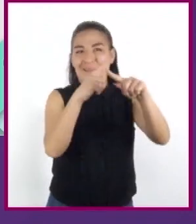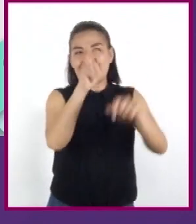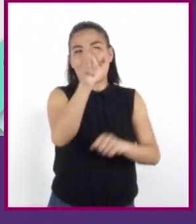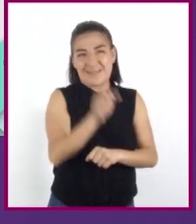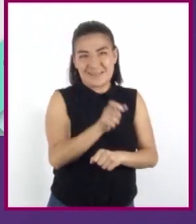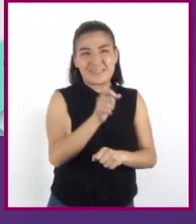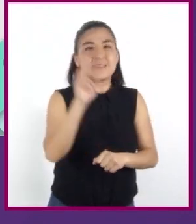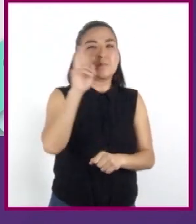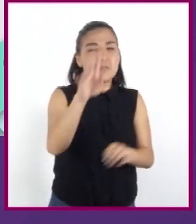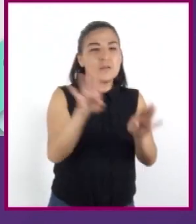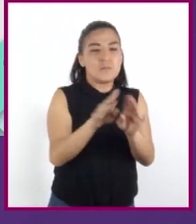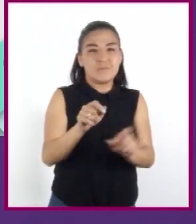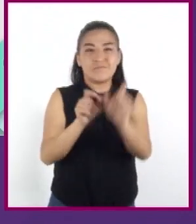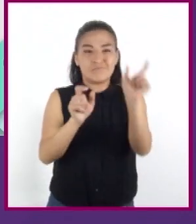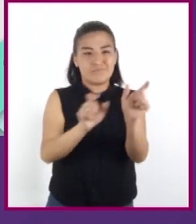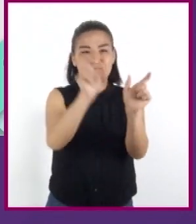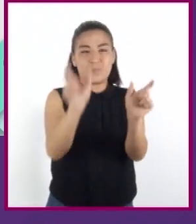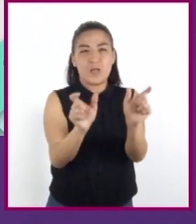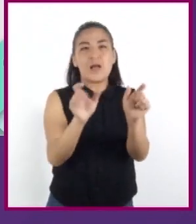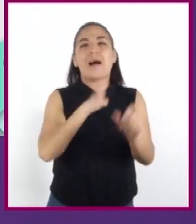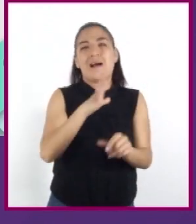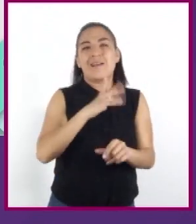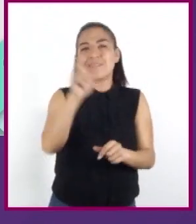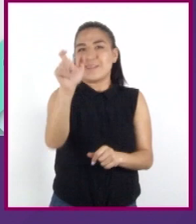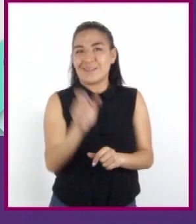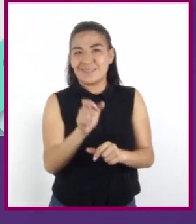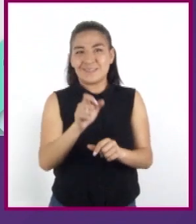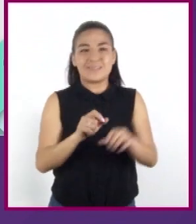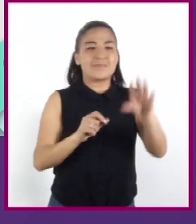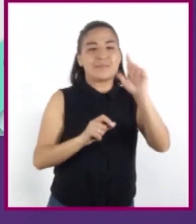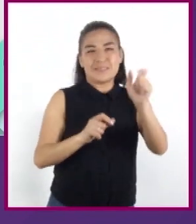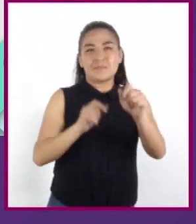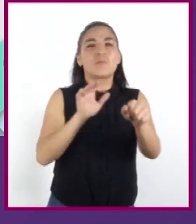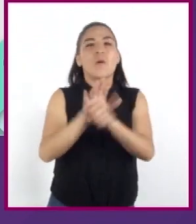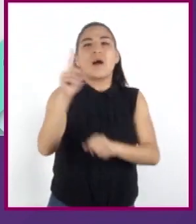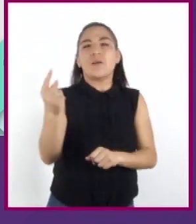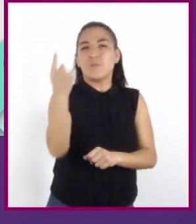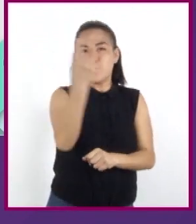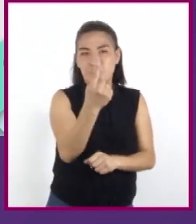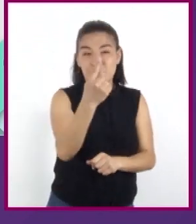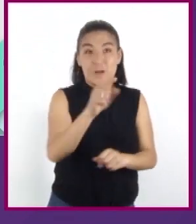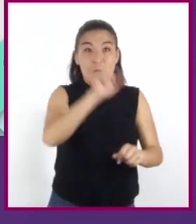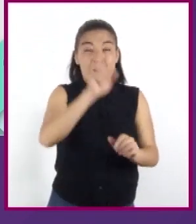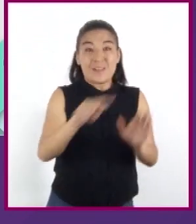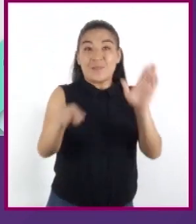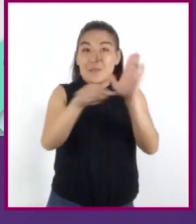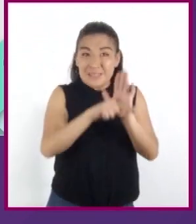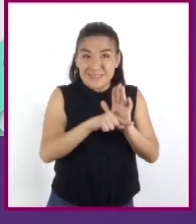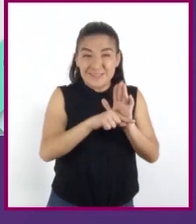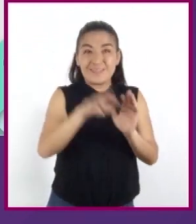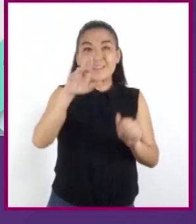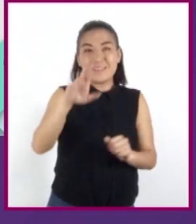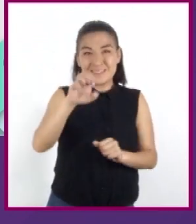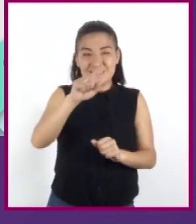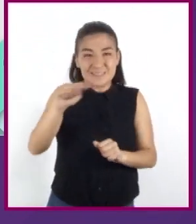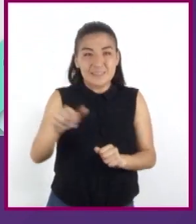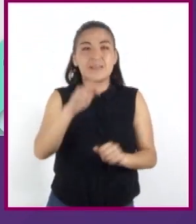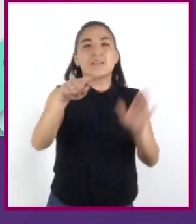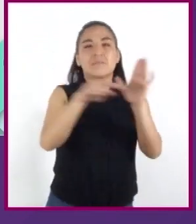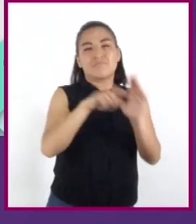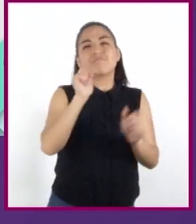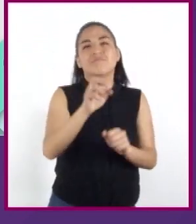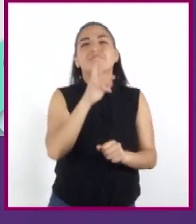que ambos tienen una literal x con el exponente 1 y al restarlos se obtiene como resultado